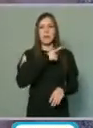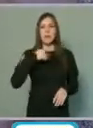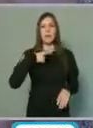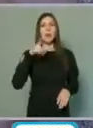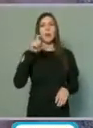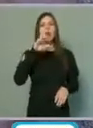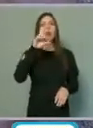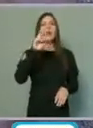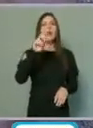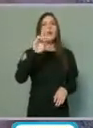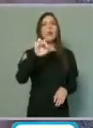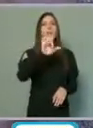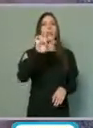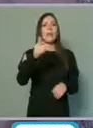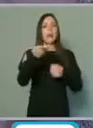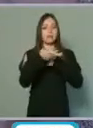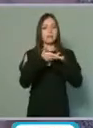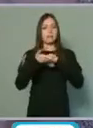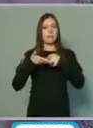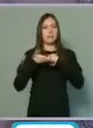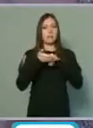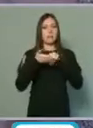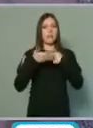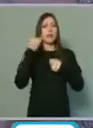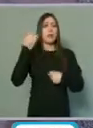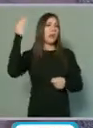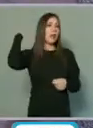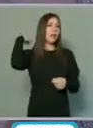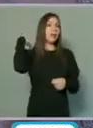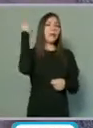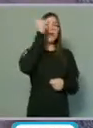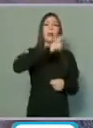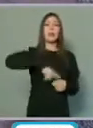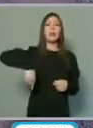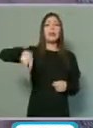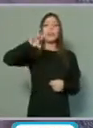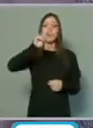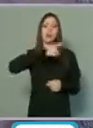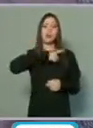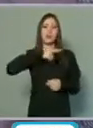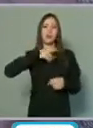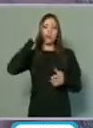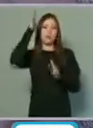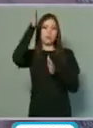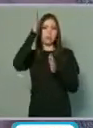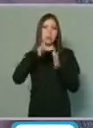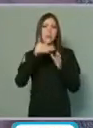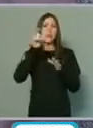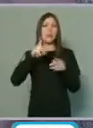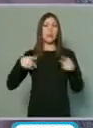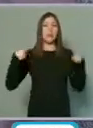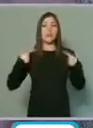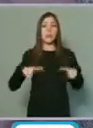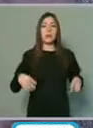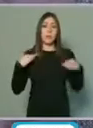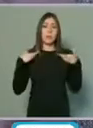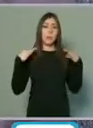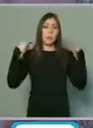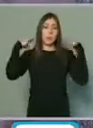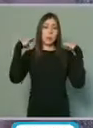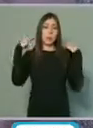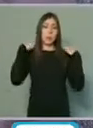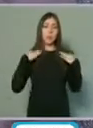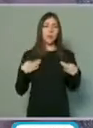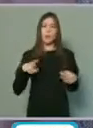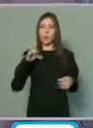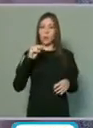de la rodilla y tiene que cubrir completamente la espalda. Esto quiere decir, los vestidos de tirantes no son buenos vestidos para la mujer